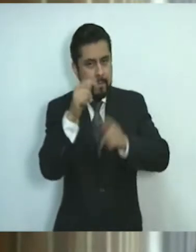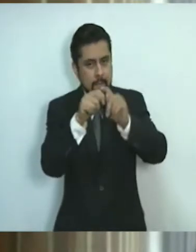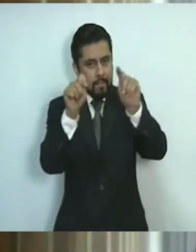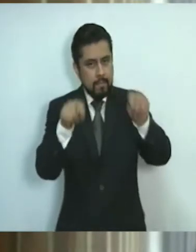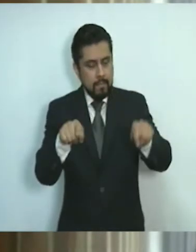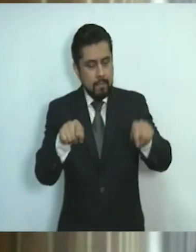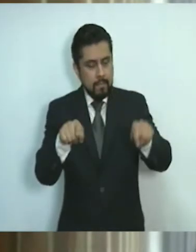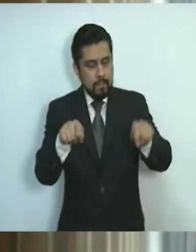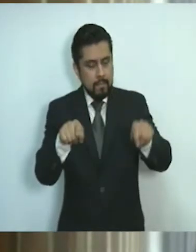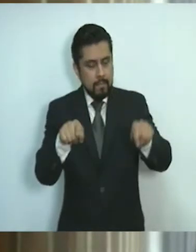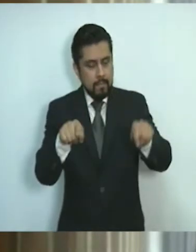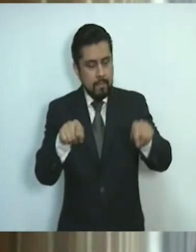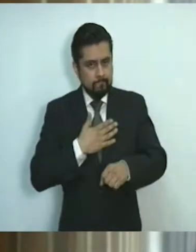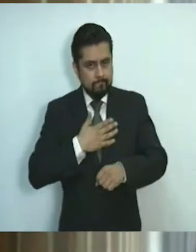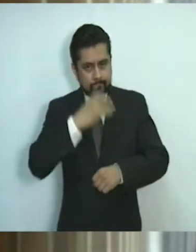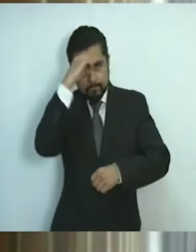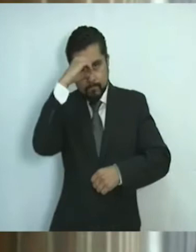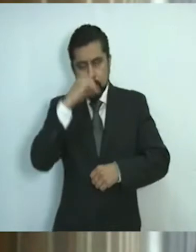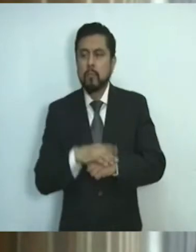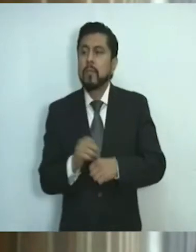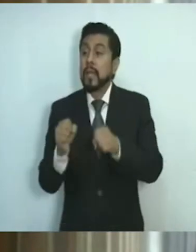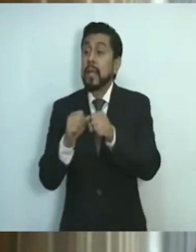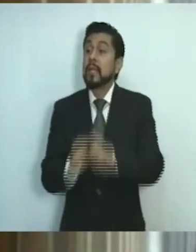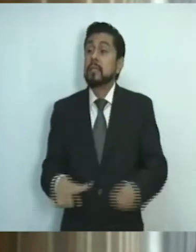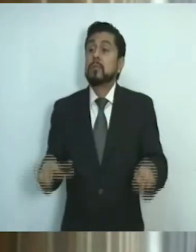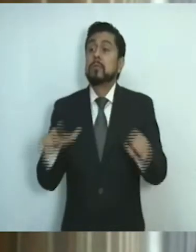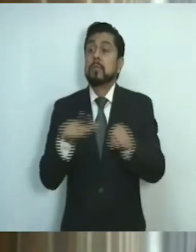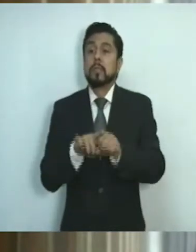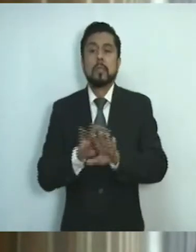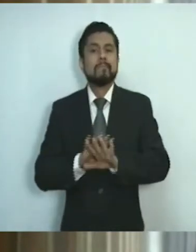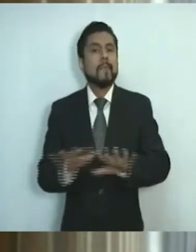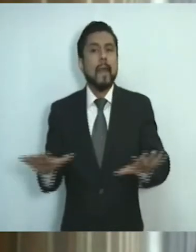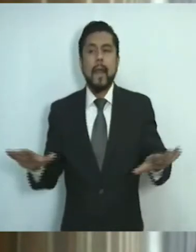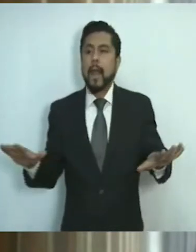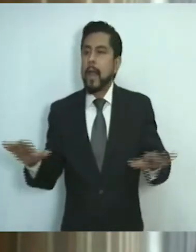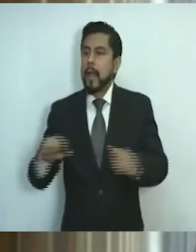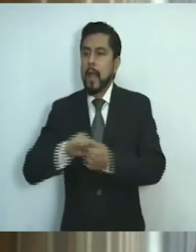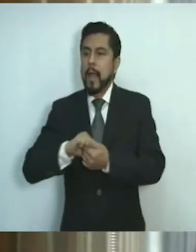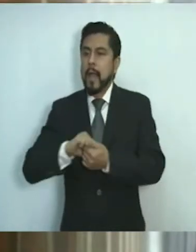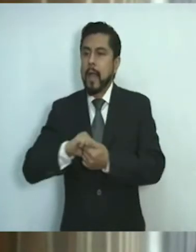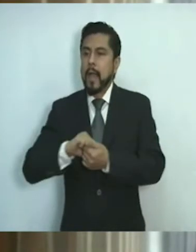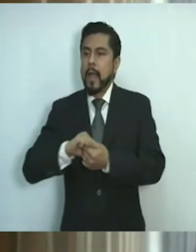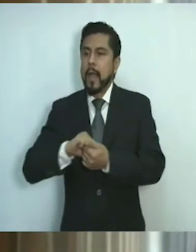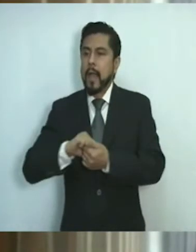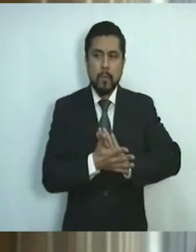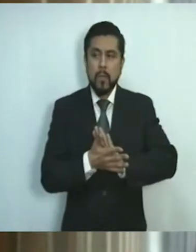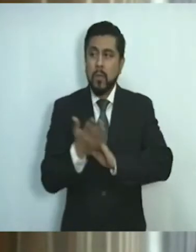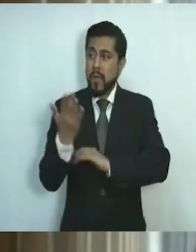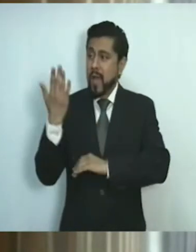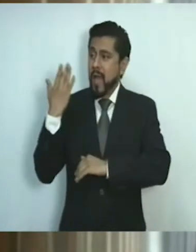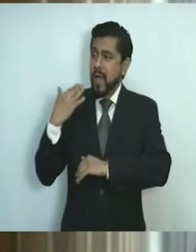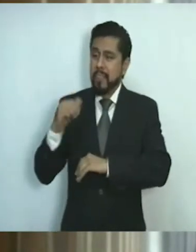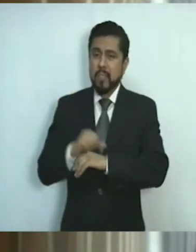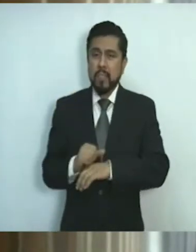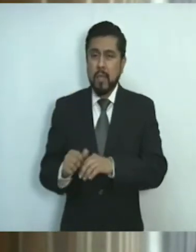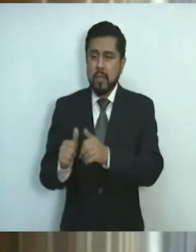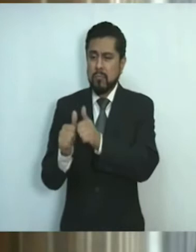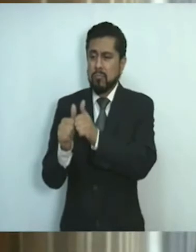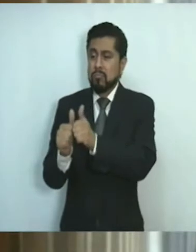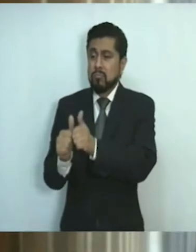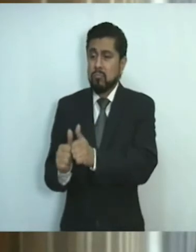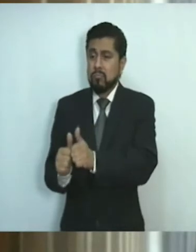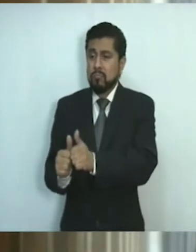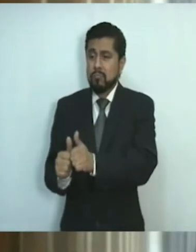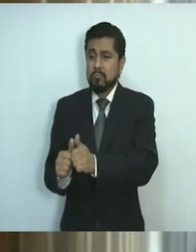la sociedad la sociedad ha cambiado ya no es pasiva frente al quehacer de los